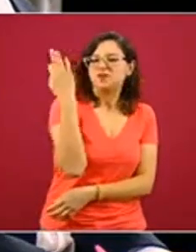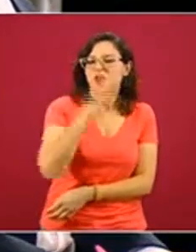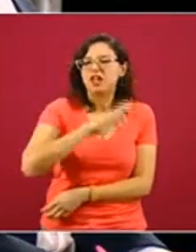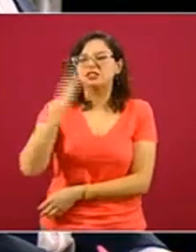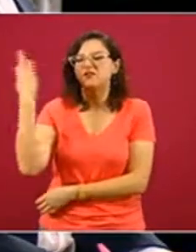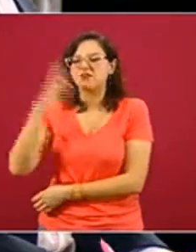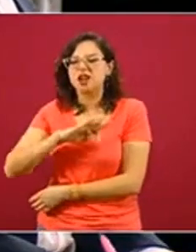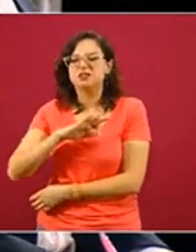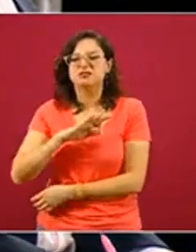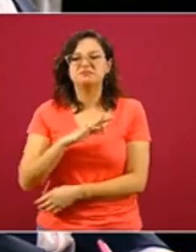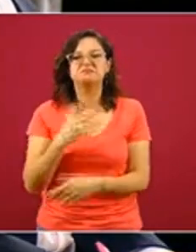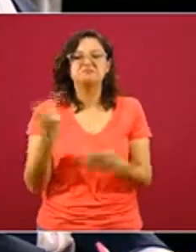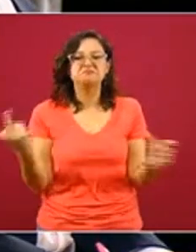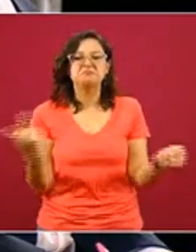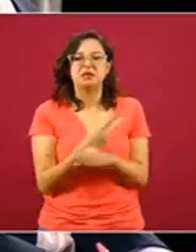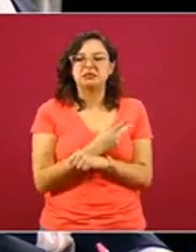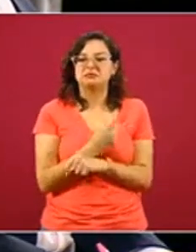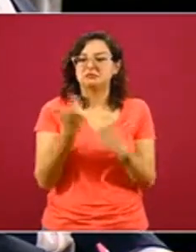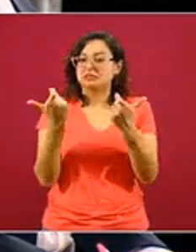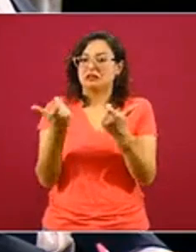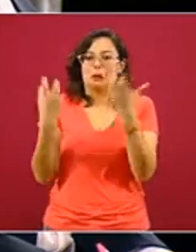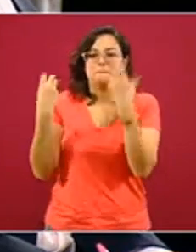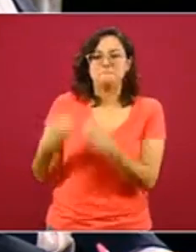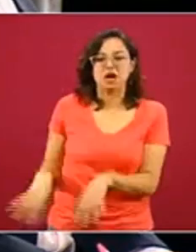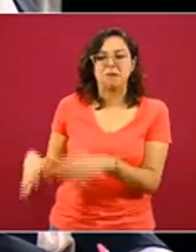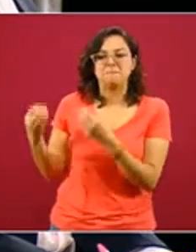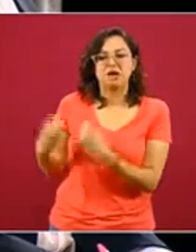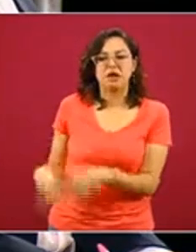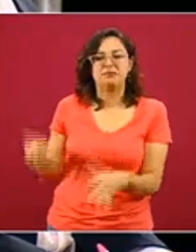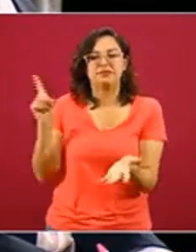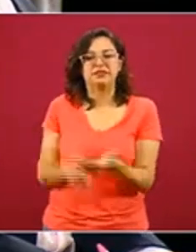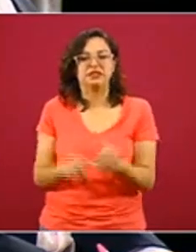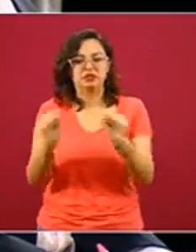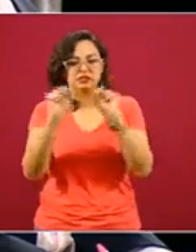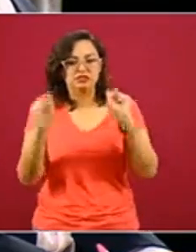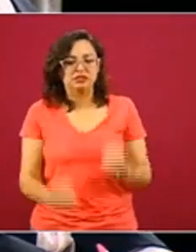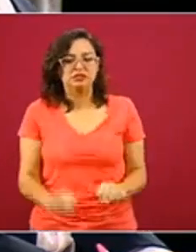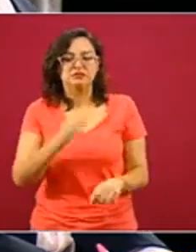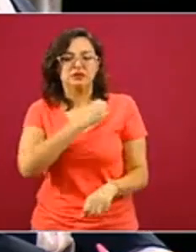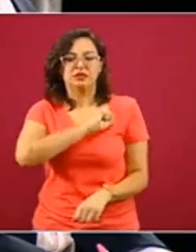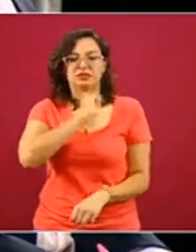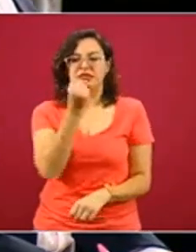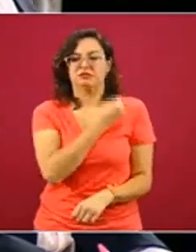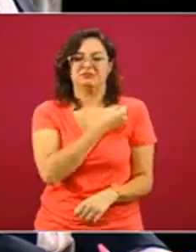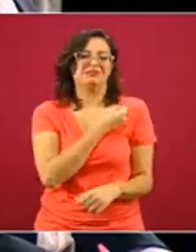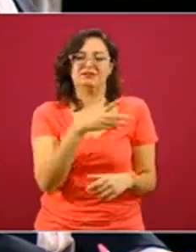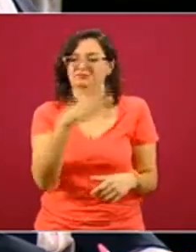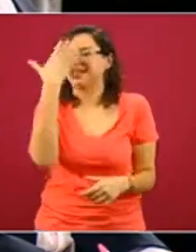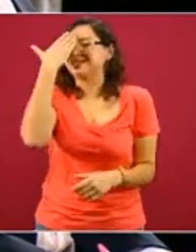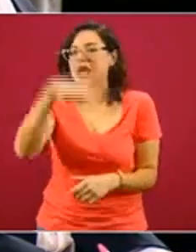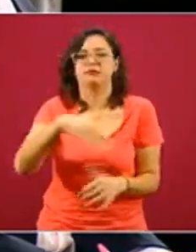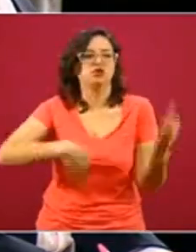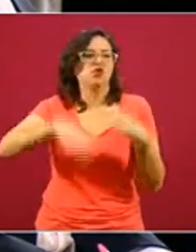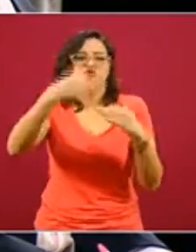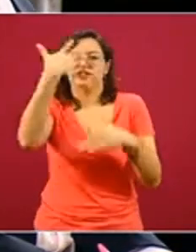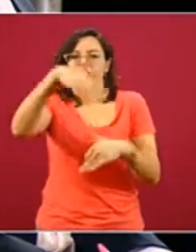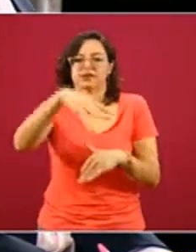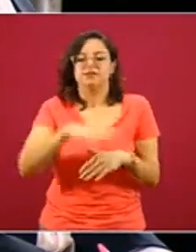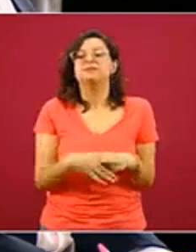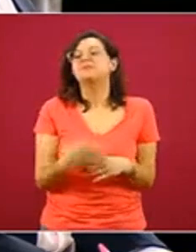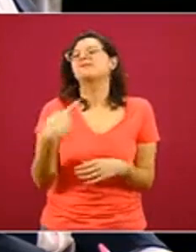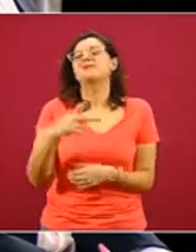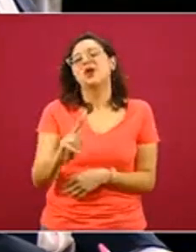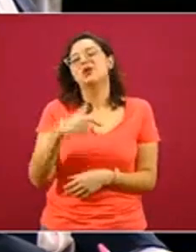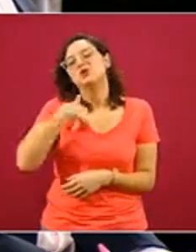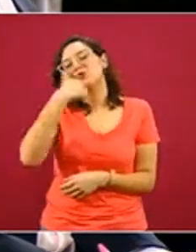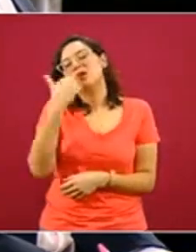que generaron pues un desfalco importante en el sistema de salud allá, y eso está extrapolado, ¿no? Entonces, la pregunta